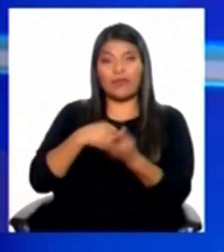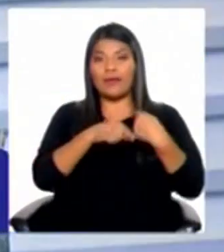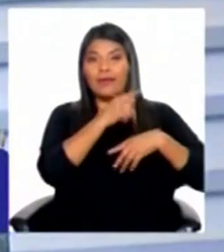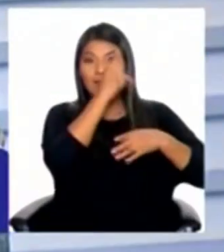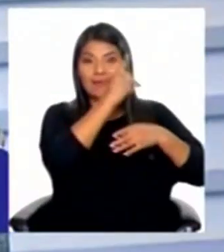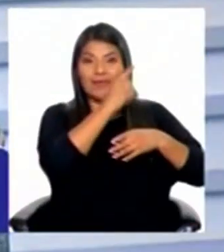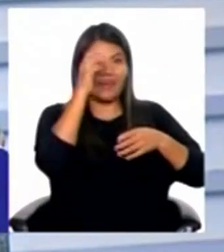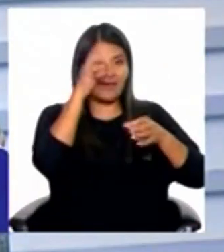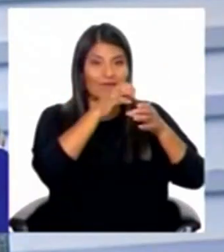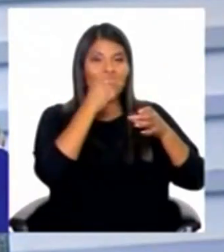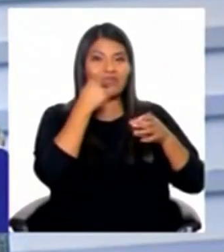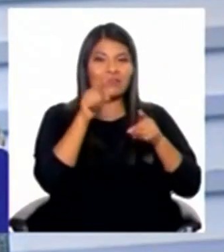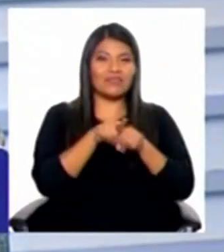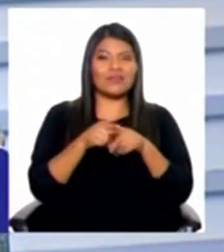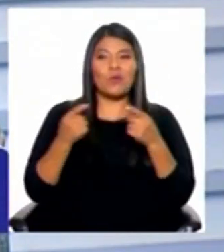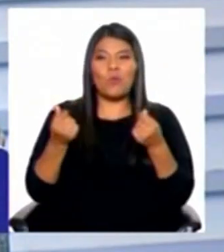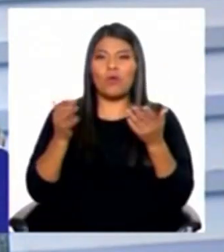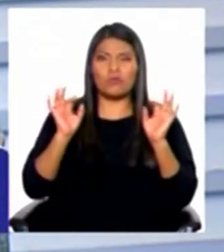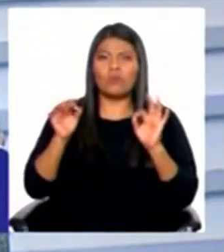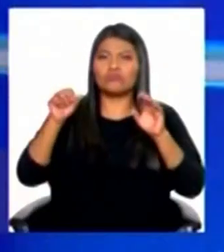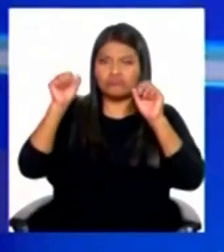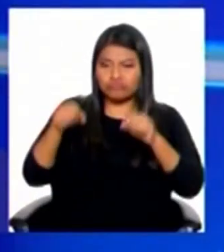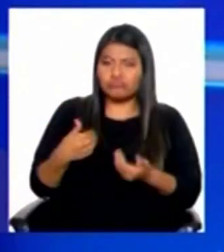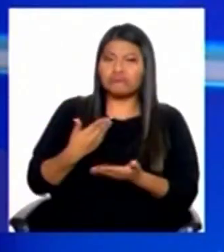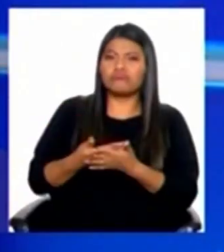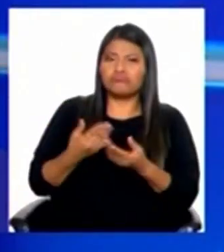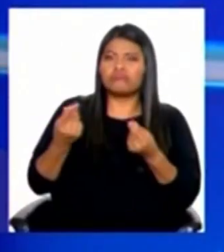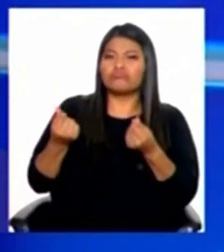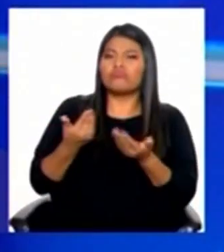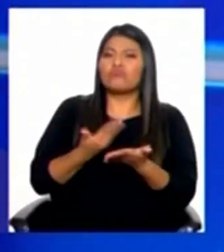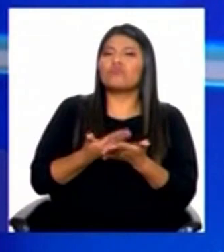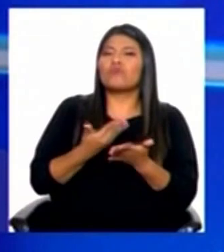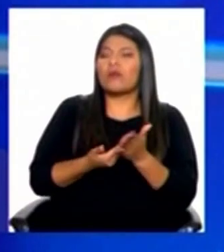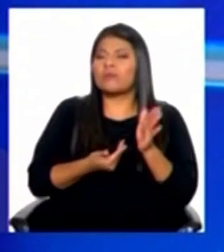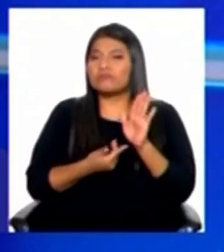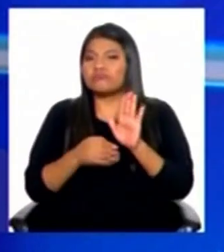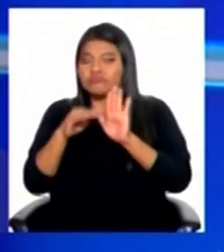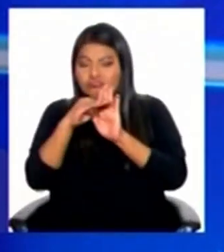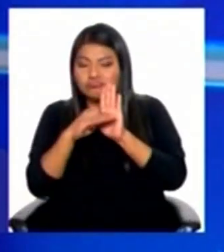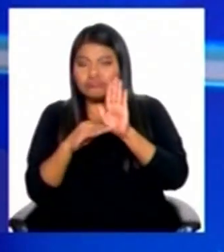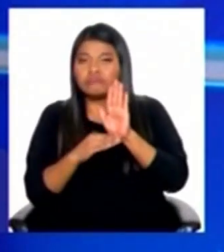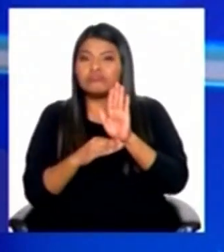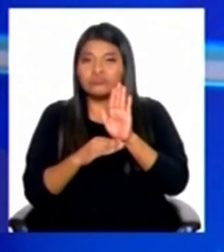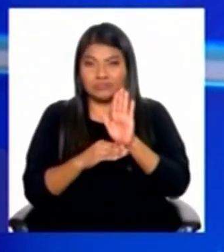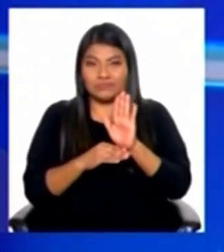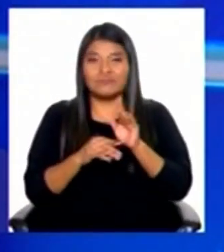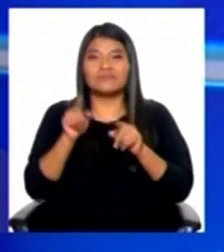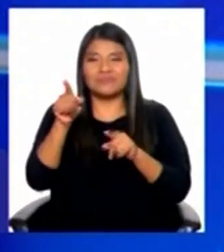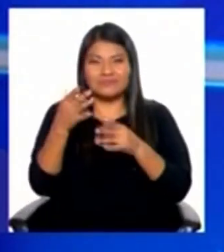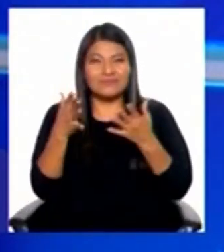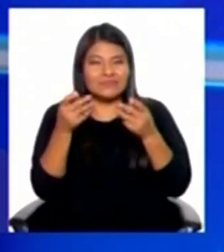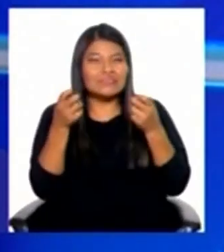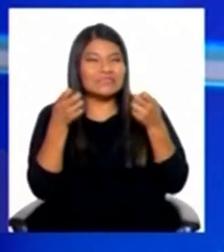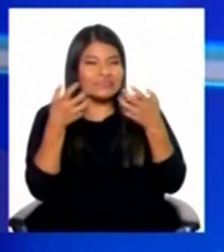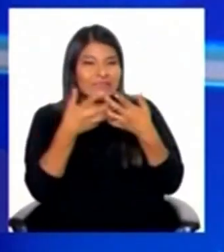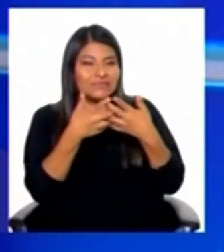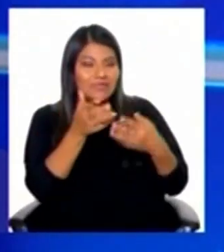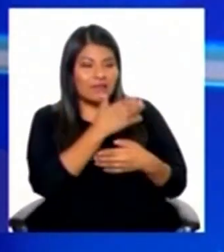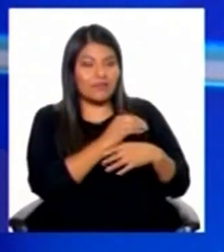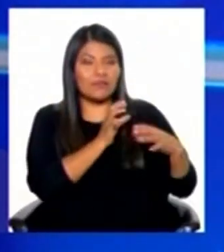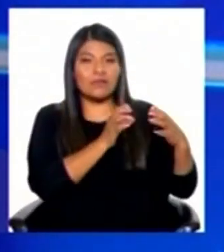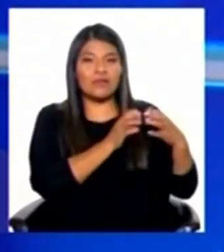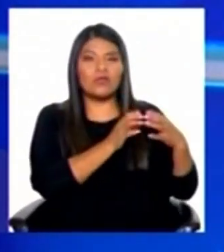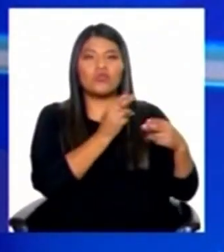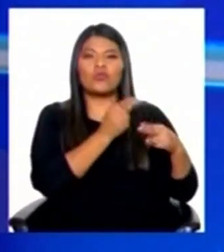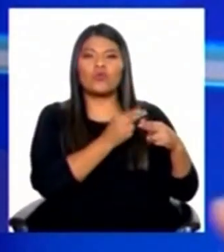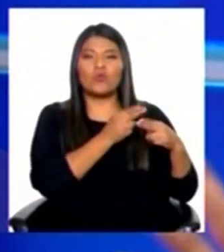es muy parecido al otro caso, ¿no? A lo de los Cócteles. Es muy parecido al caso Cócteles, como acabas de señalar, Maite, pero el caso Cócteles tiene que